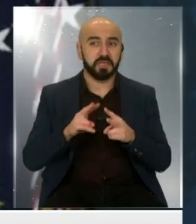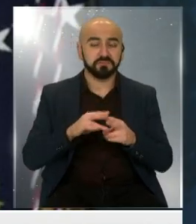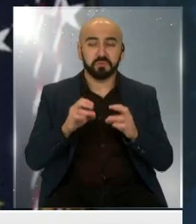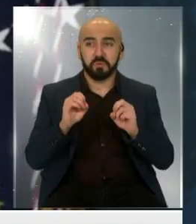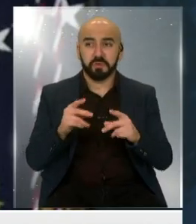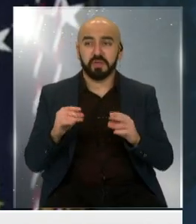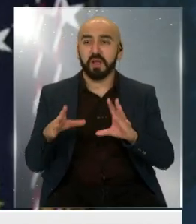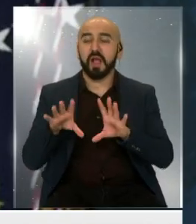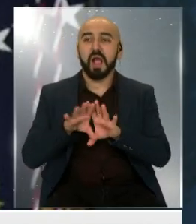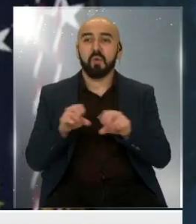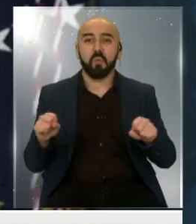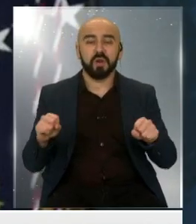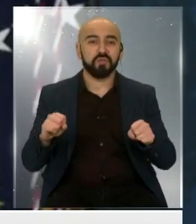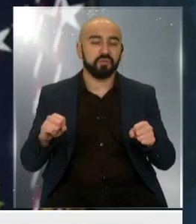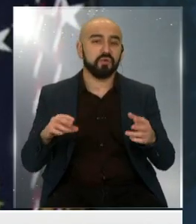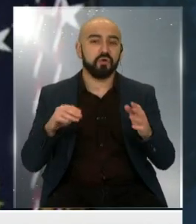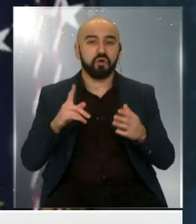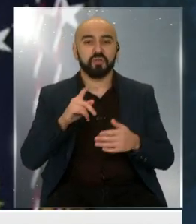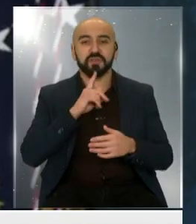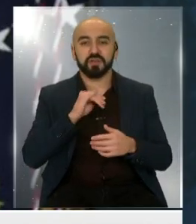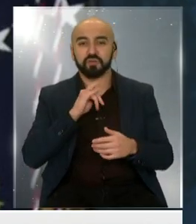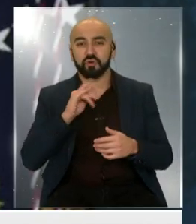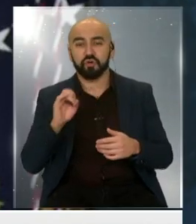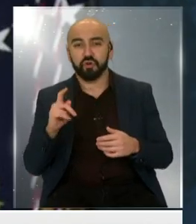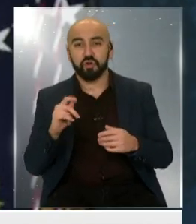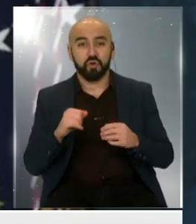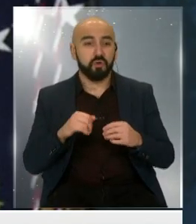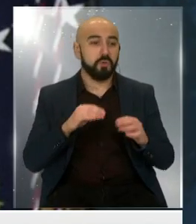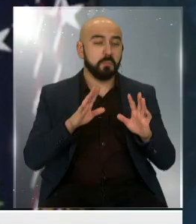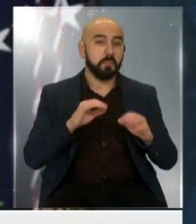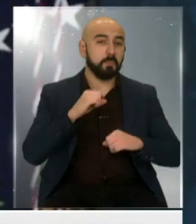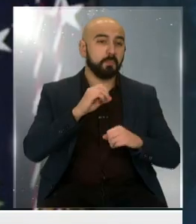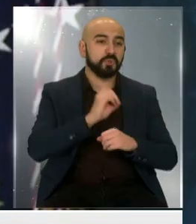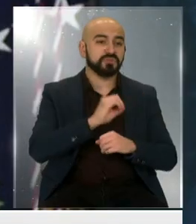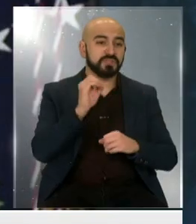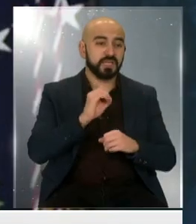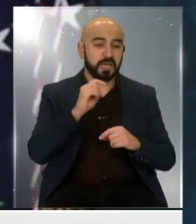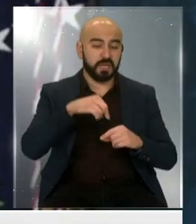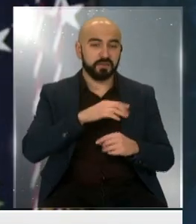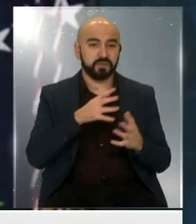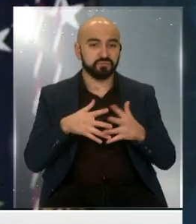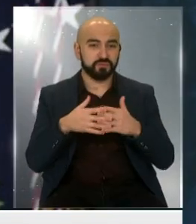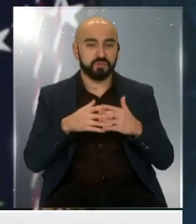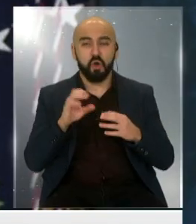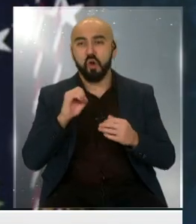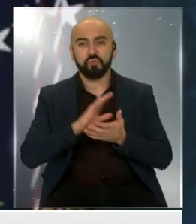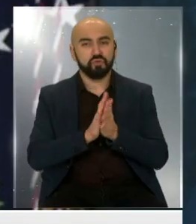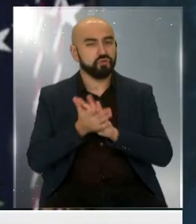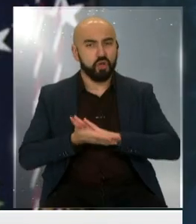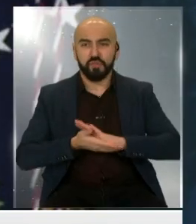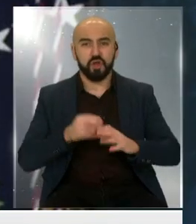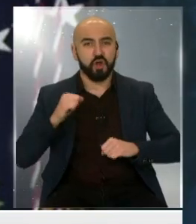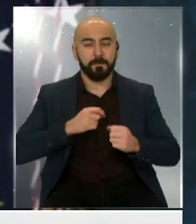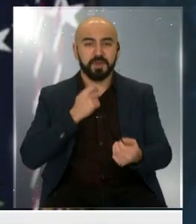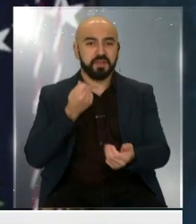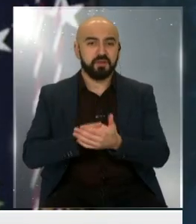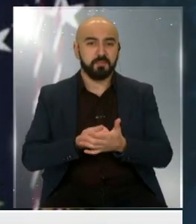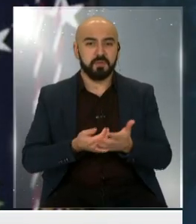TikTok, ya sea el 30% en Estados Unidos o toda la compañía, yo estaría de acuerdo, pero solo si hacen eso.